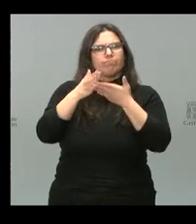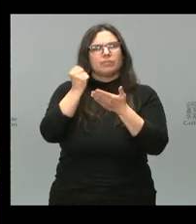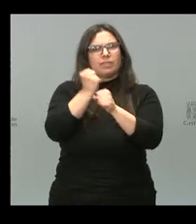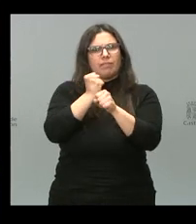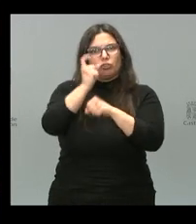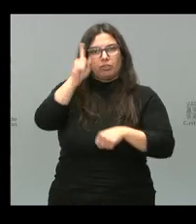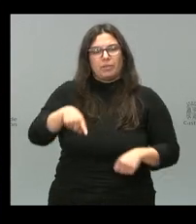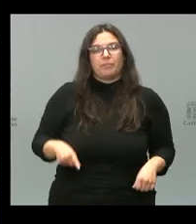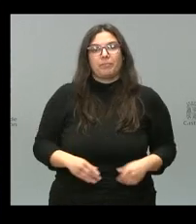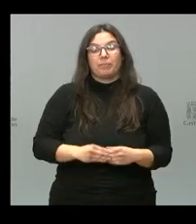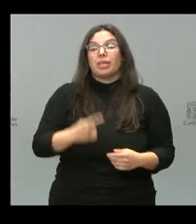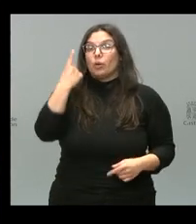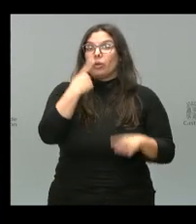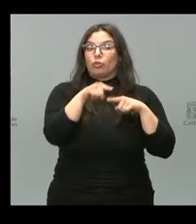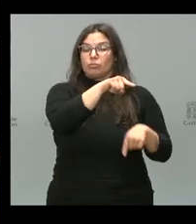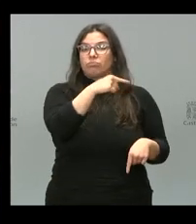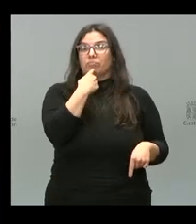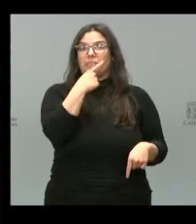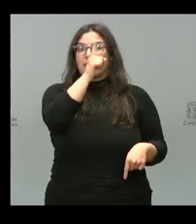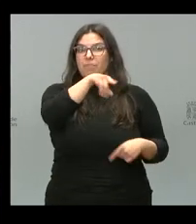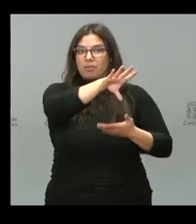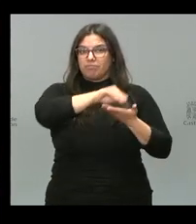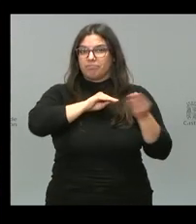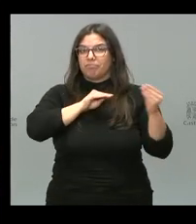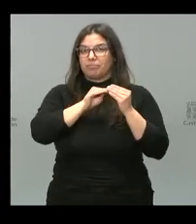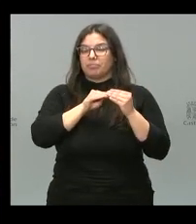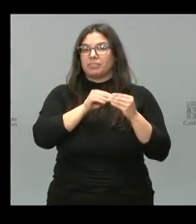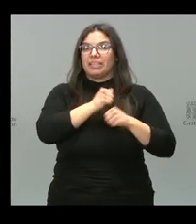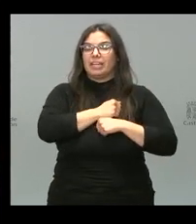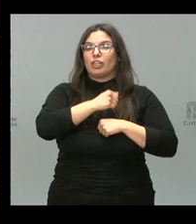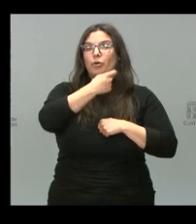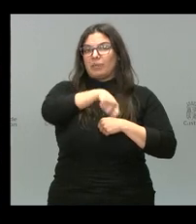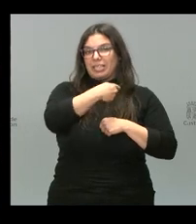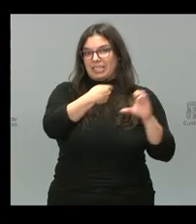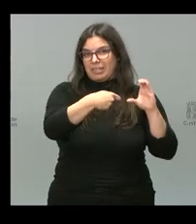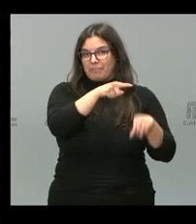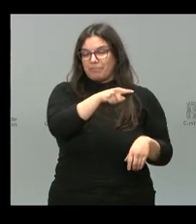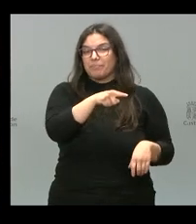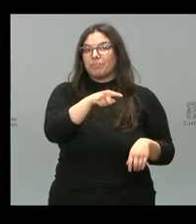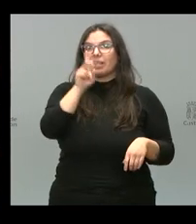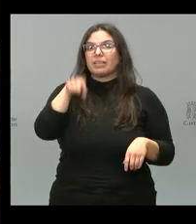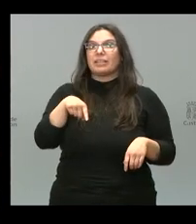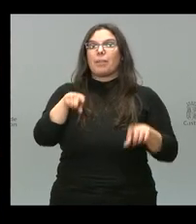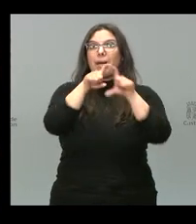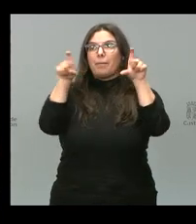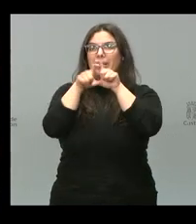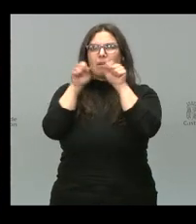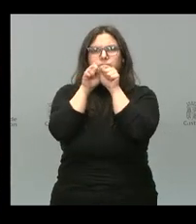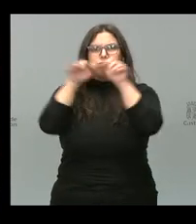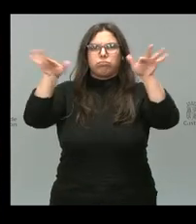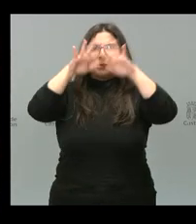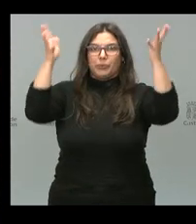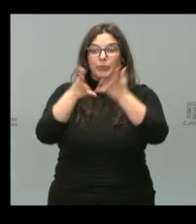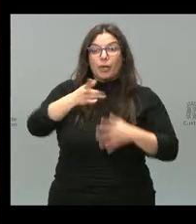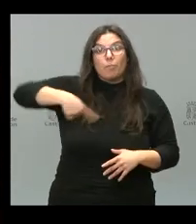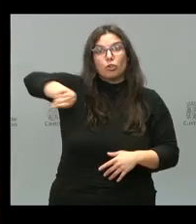algo que tú has mencionado querido Michel querido presidente la internacionalización y ahí tenéis una labor muy